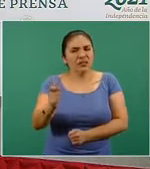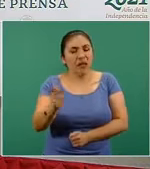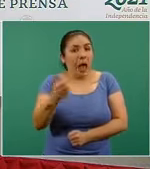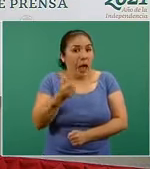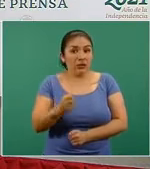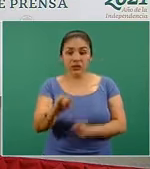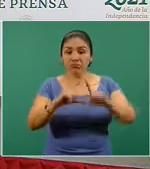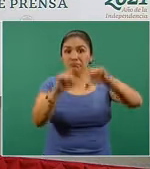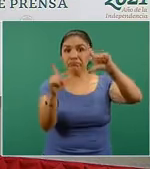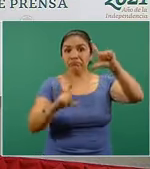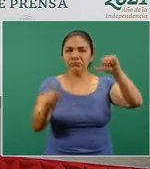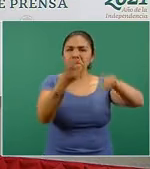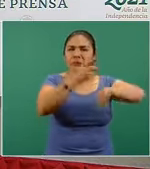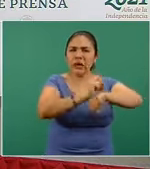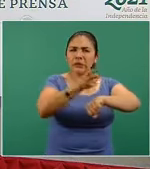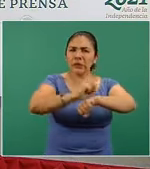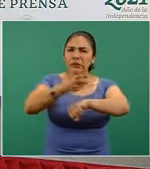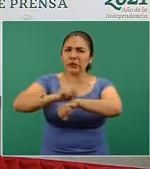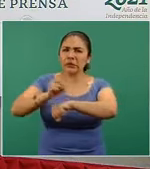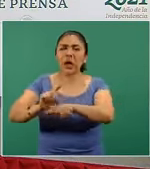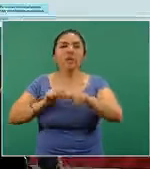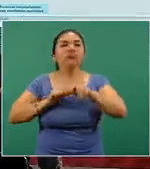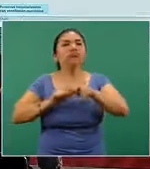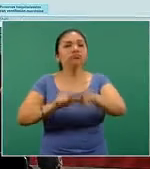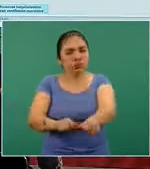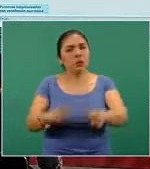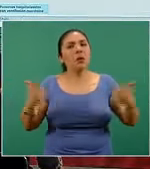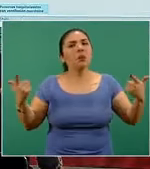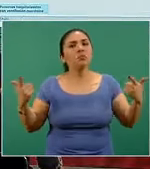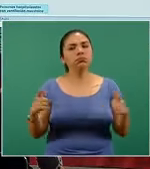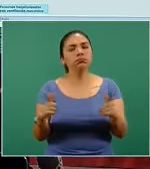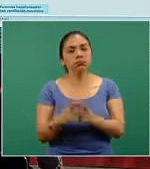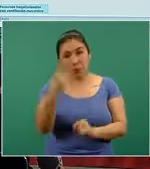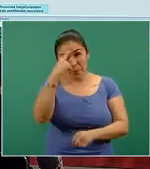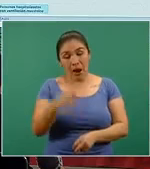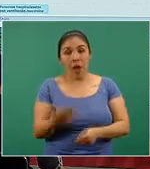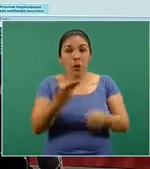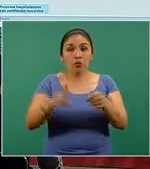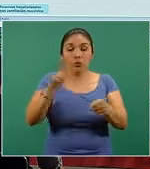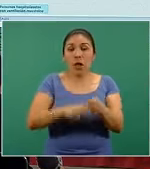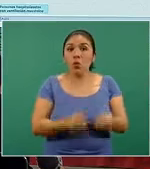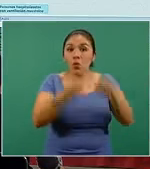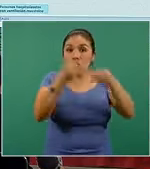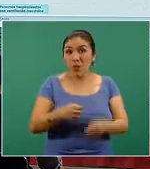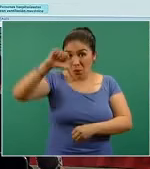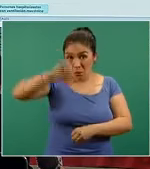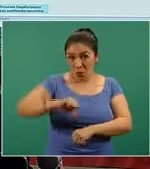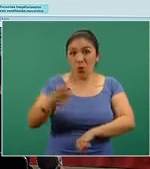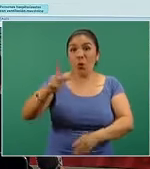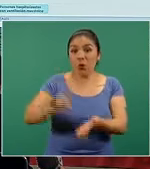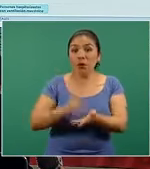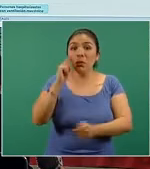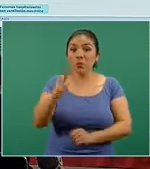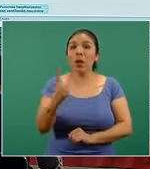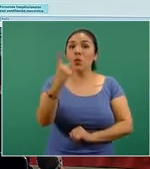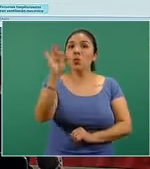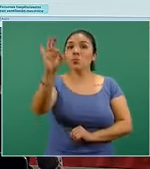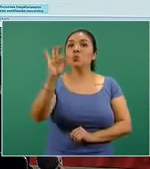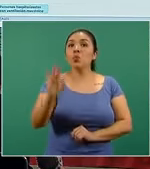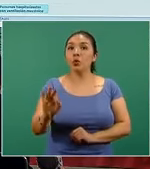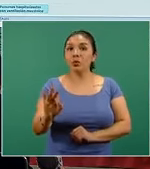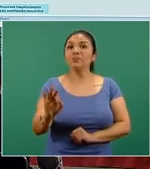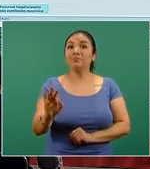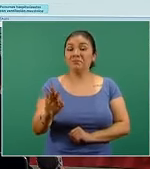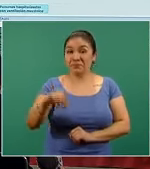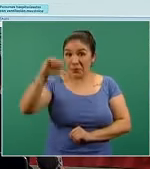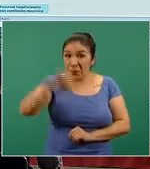nivel nacional, día con día, ha continuado esta disminución de la ocupación. Hoy día volvemos nuevamente a tener un punto porcentual menos,